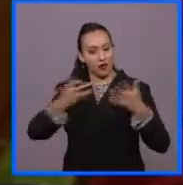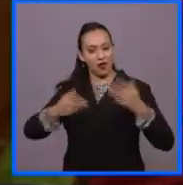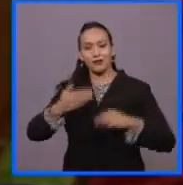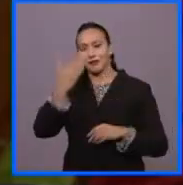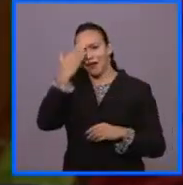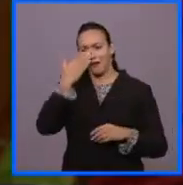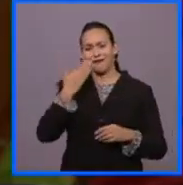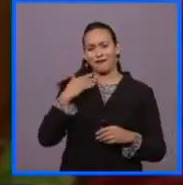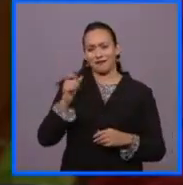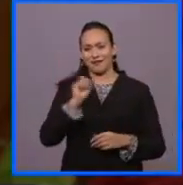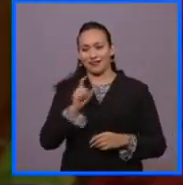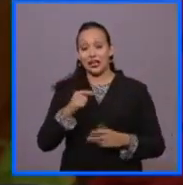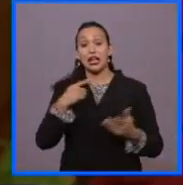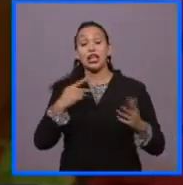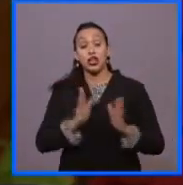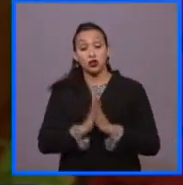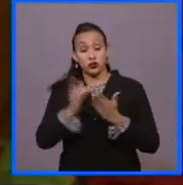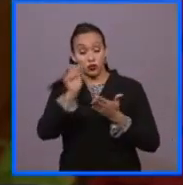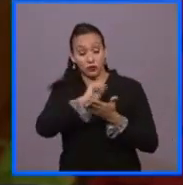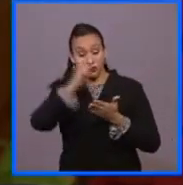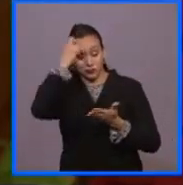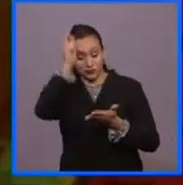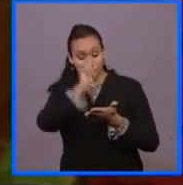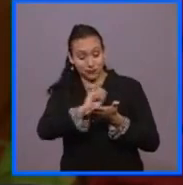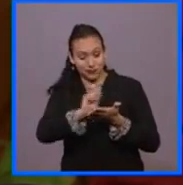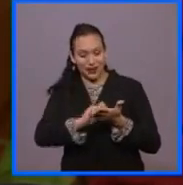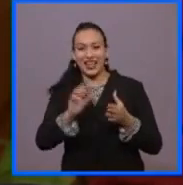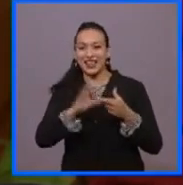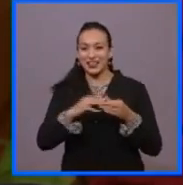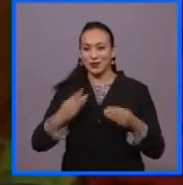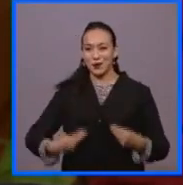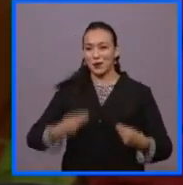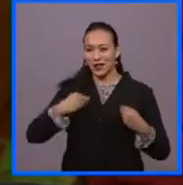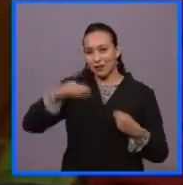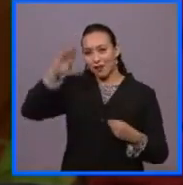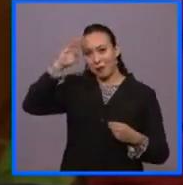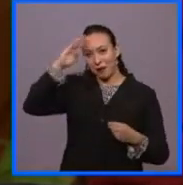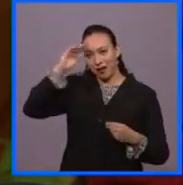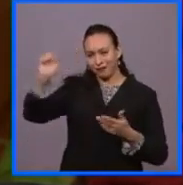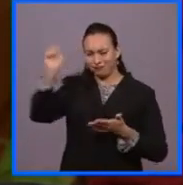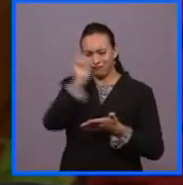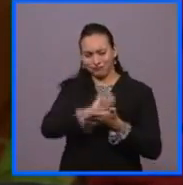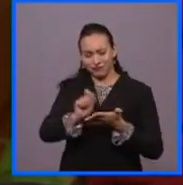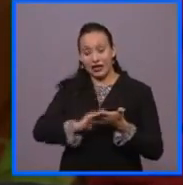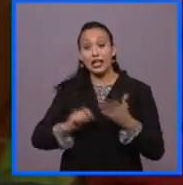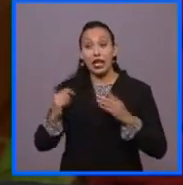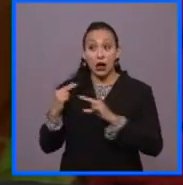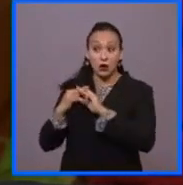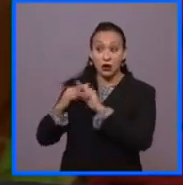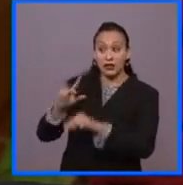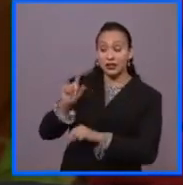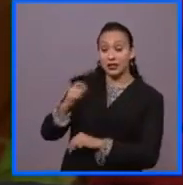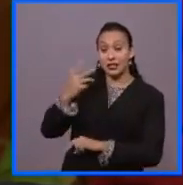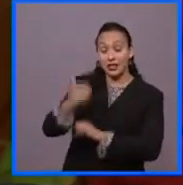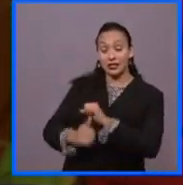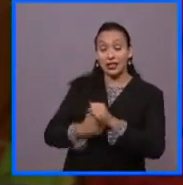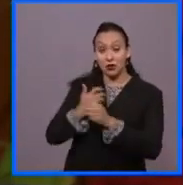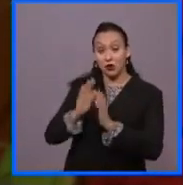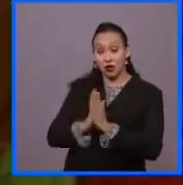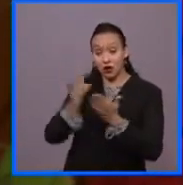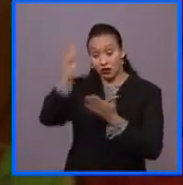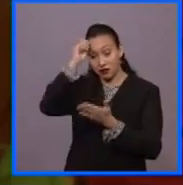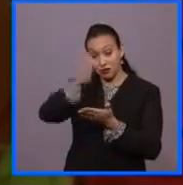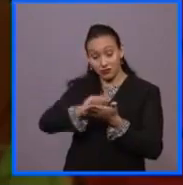nosotros. Hizo de su escritura una extensión de su vida y su pensamiento, escritos que a 75 años de su creación